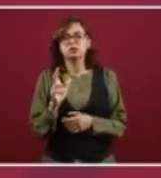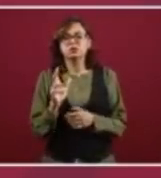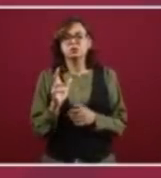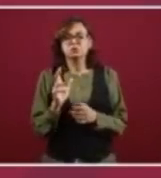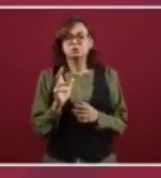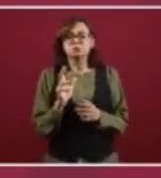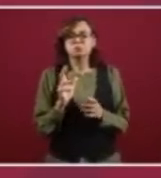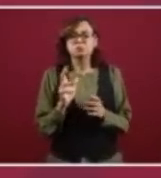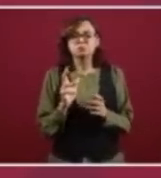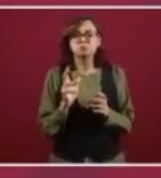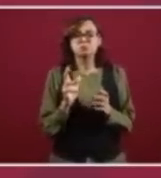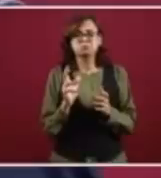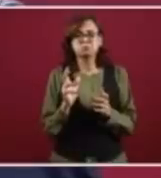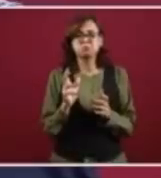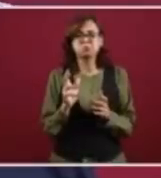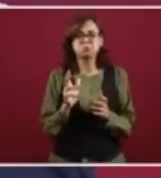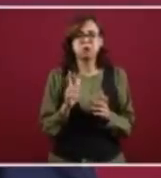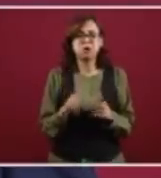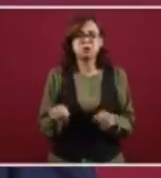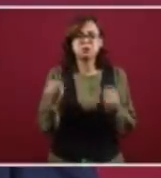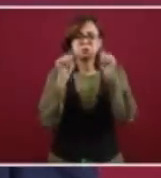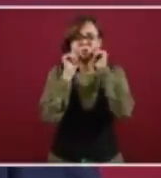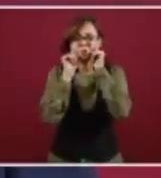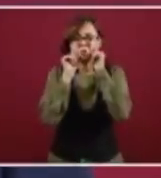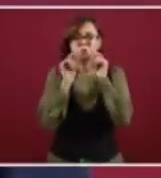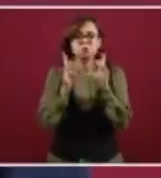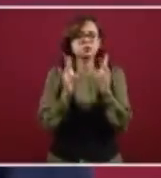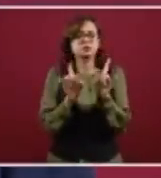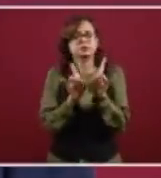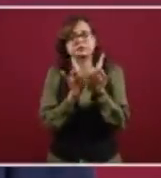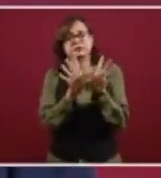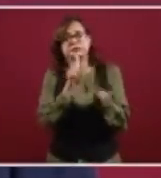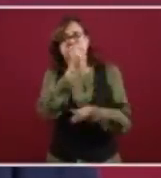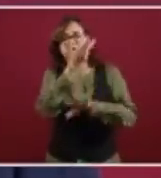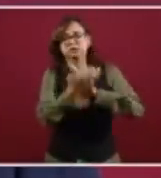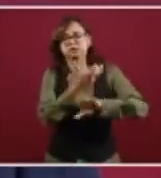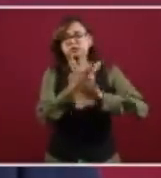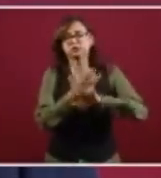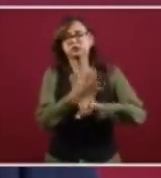independientemente de la situación que se está viviendo en Estados Unidos.